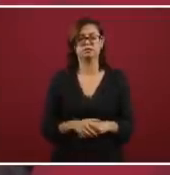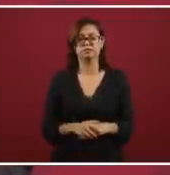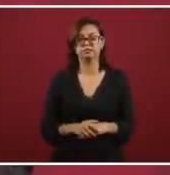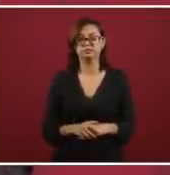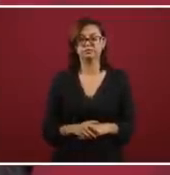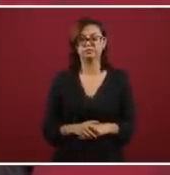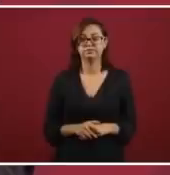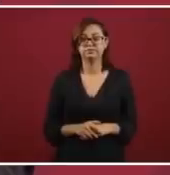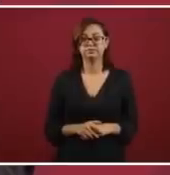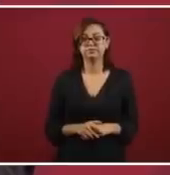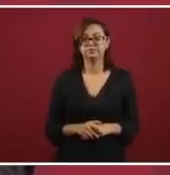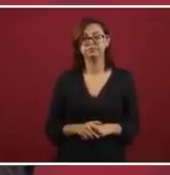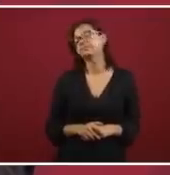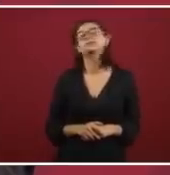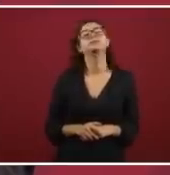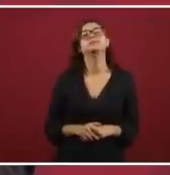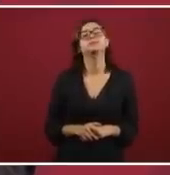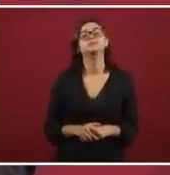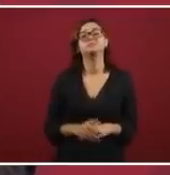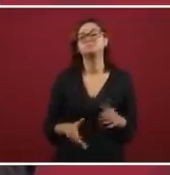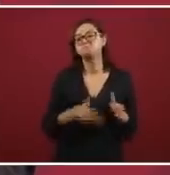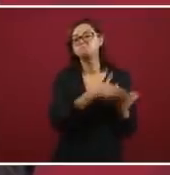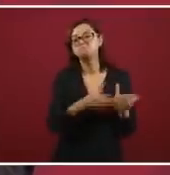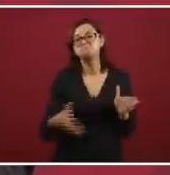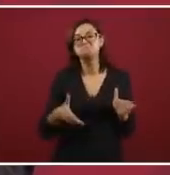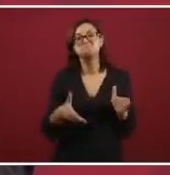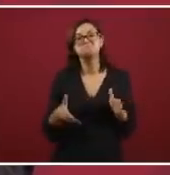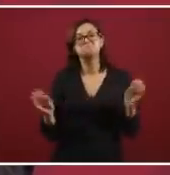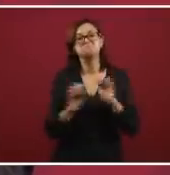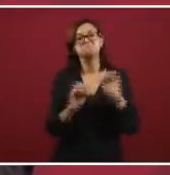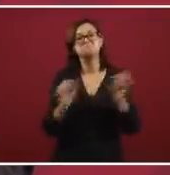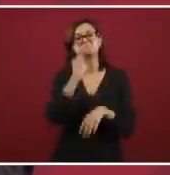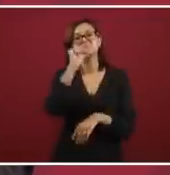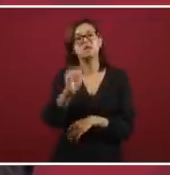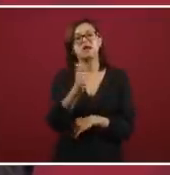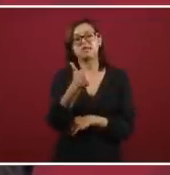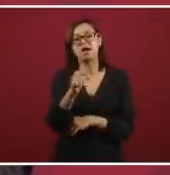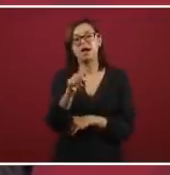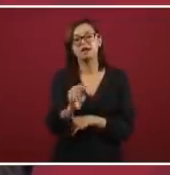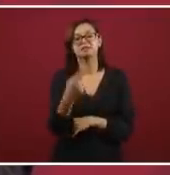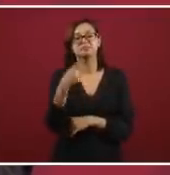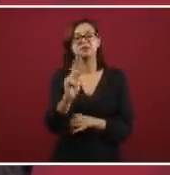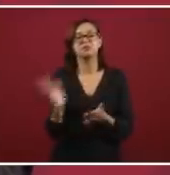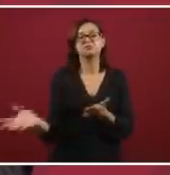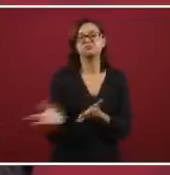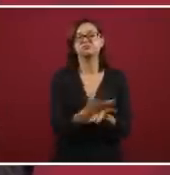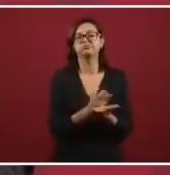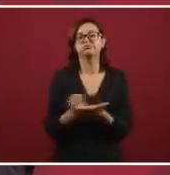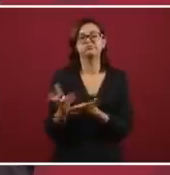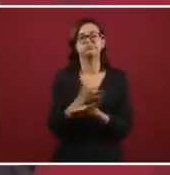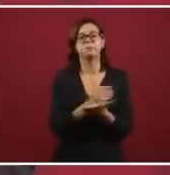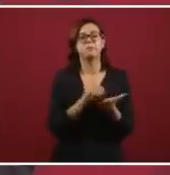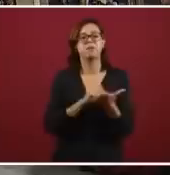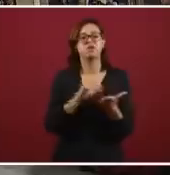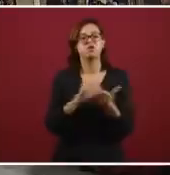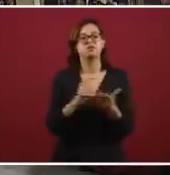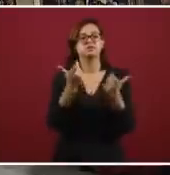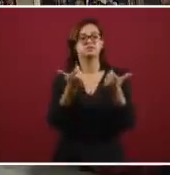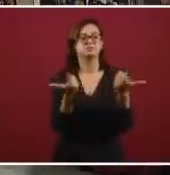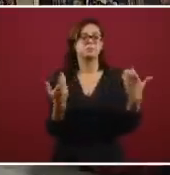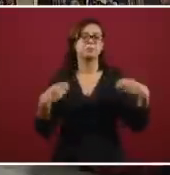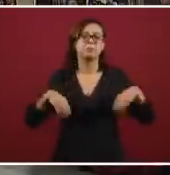No hubo más producción de gas, pero se llevaron miles de millones de pesos en esos